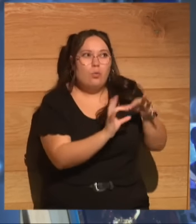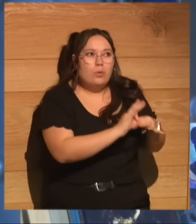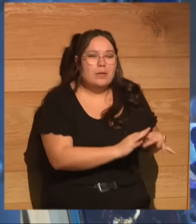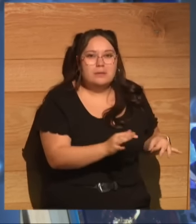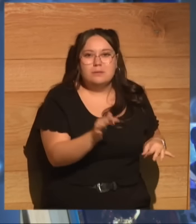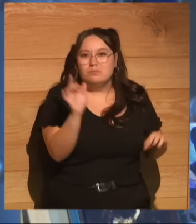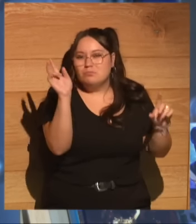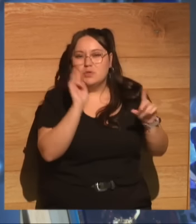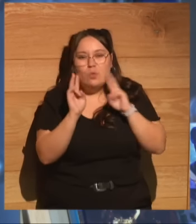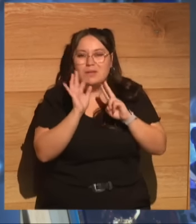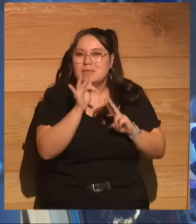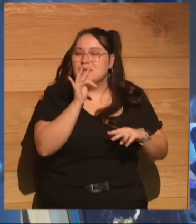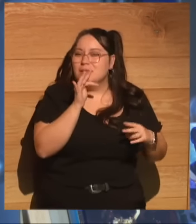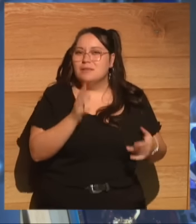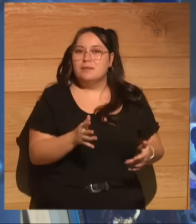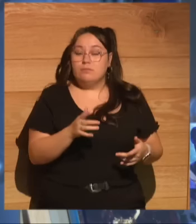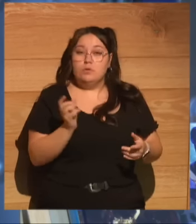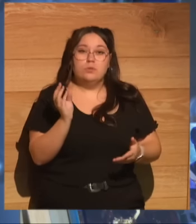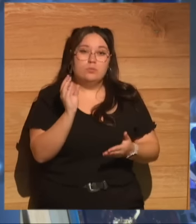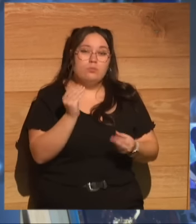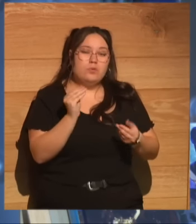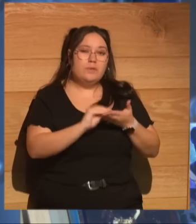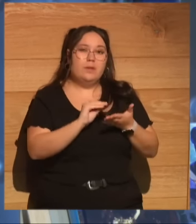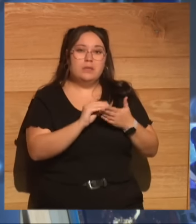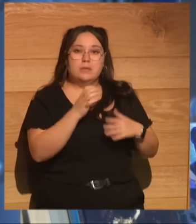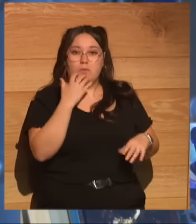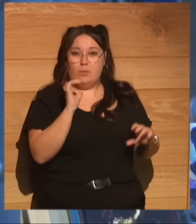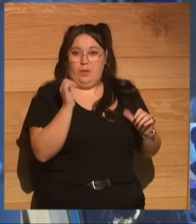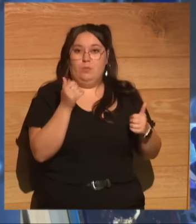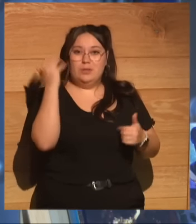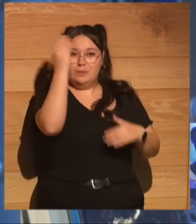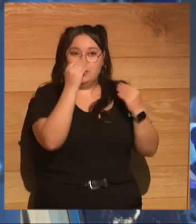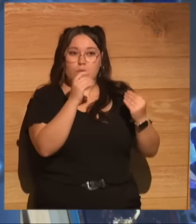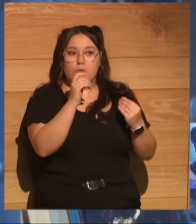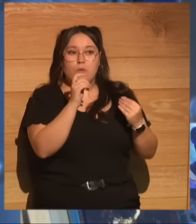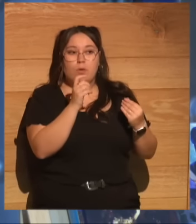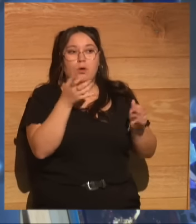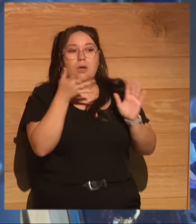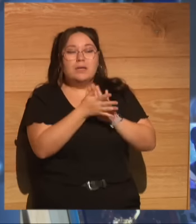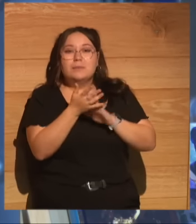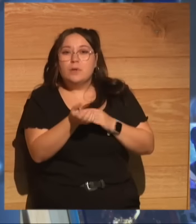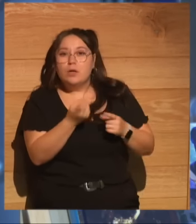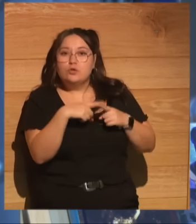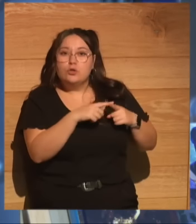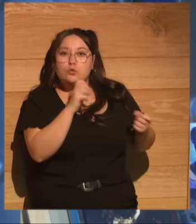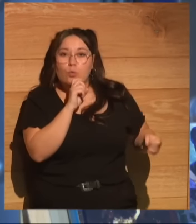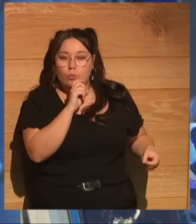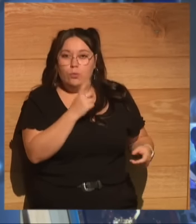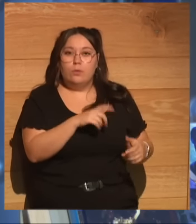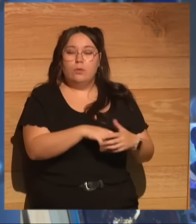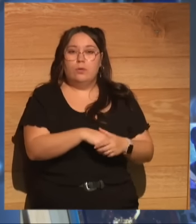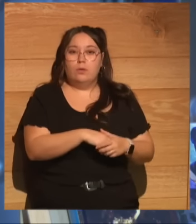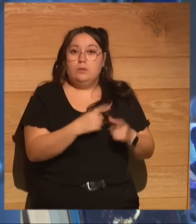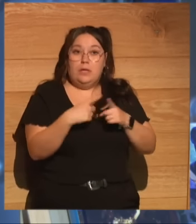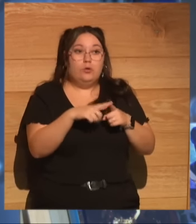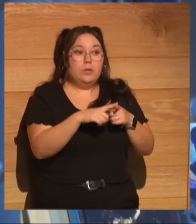así, visuales. Eso es habitual cuando al principio se está reflexionando sobre cómo se cuentan las cosas, que es que se abordan